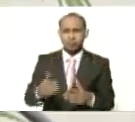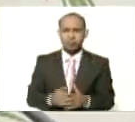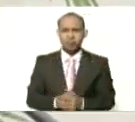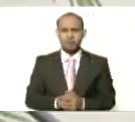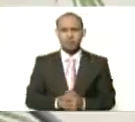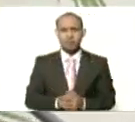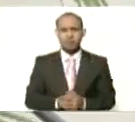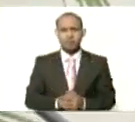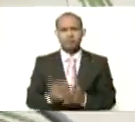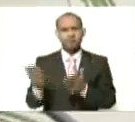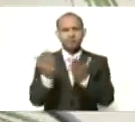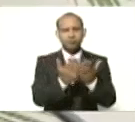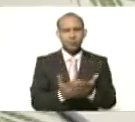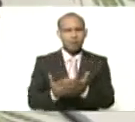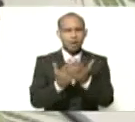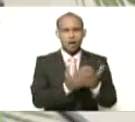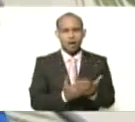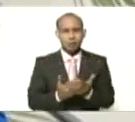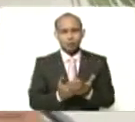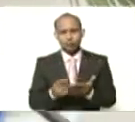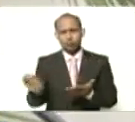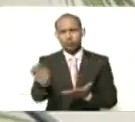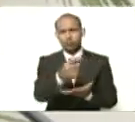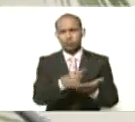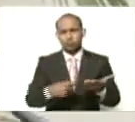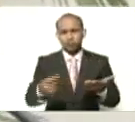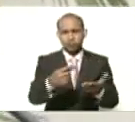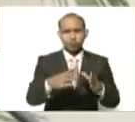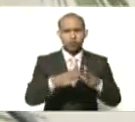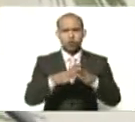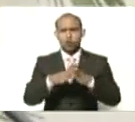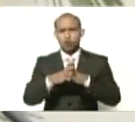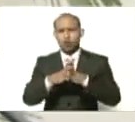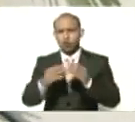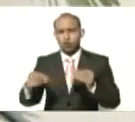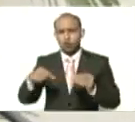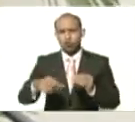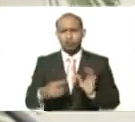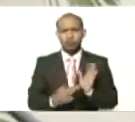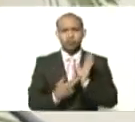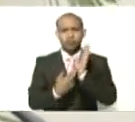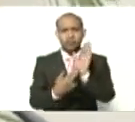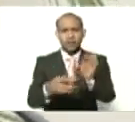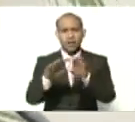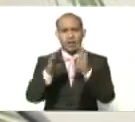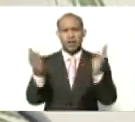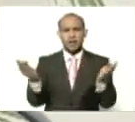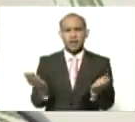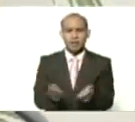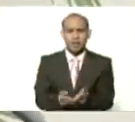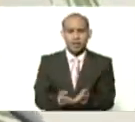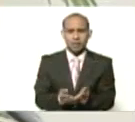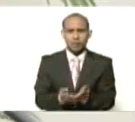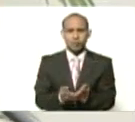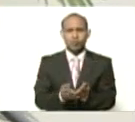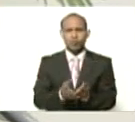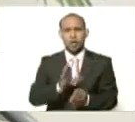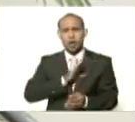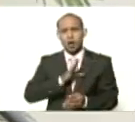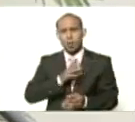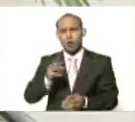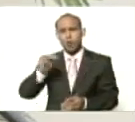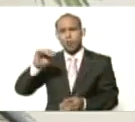para estudios geológicos de todo lo que es y representa para el mundo el arco minero de